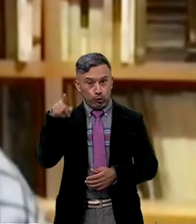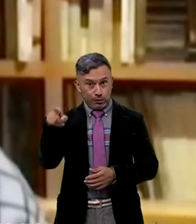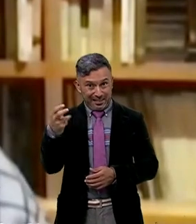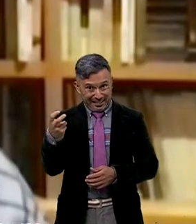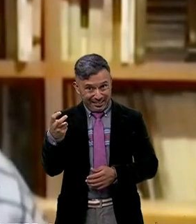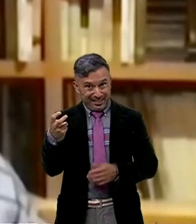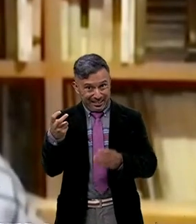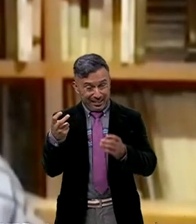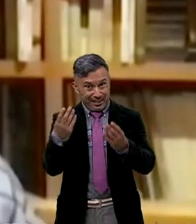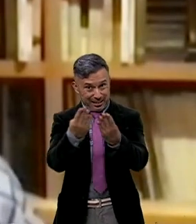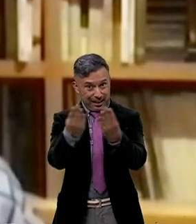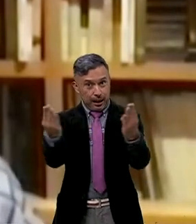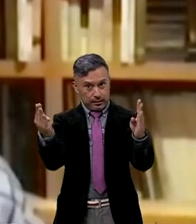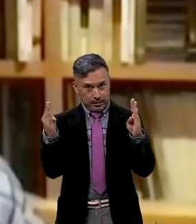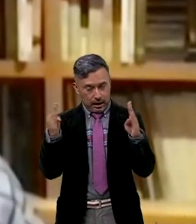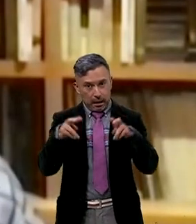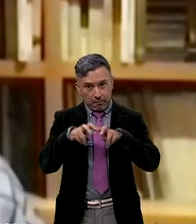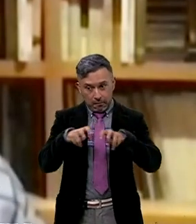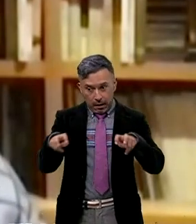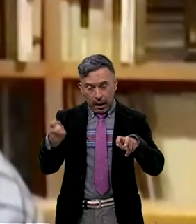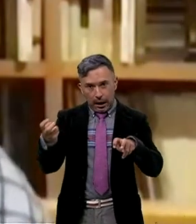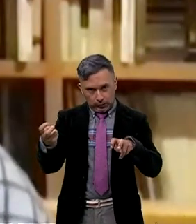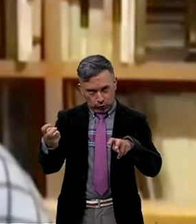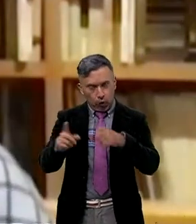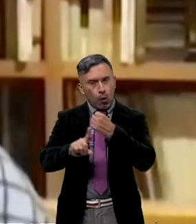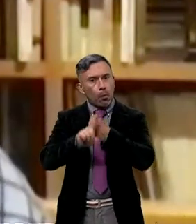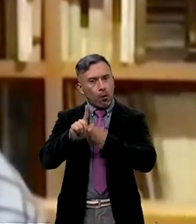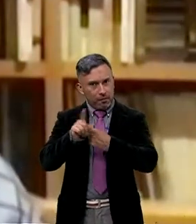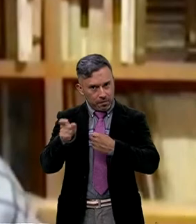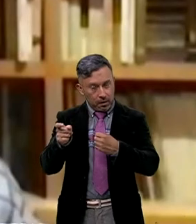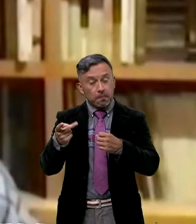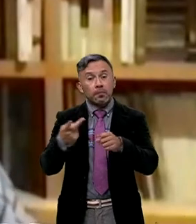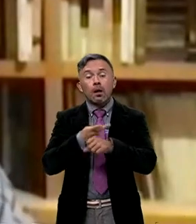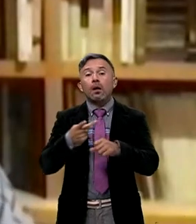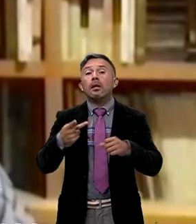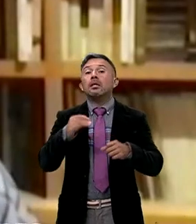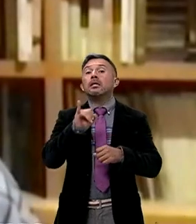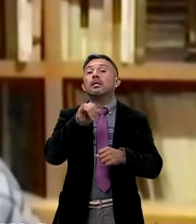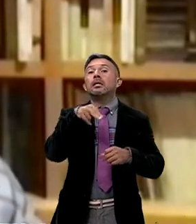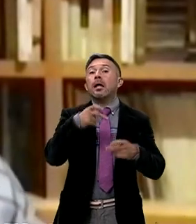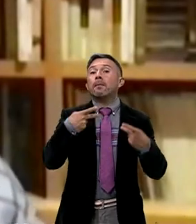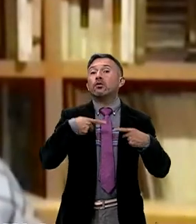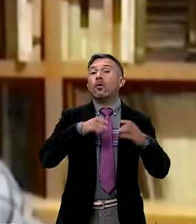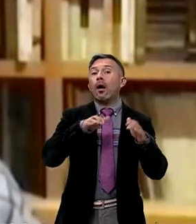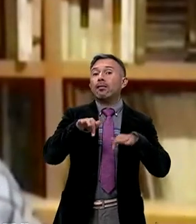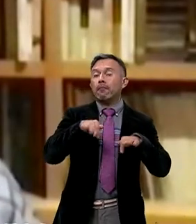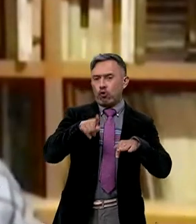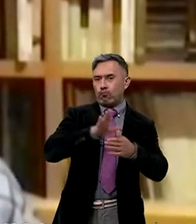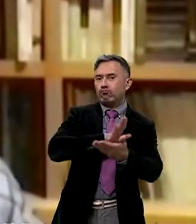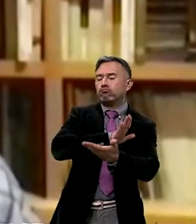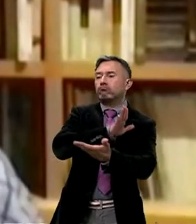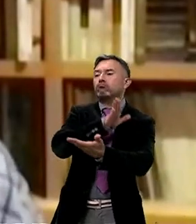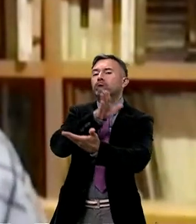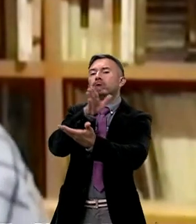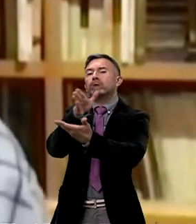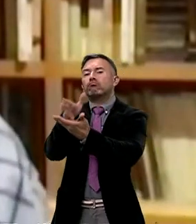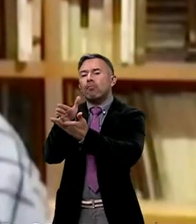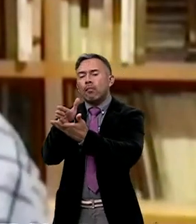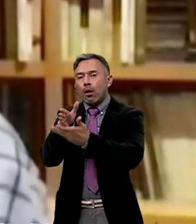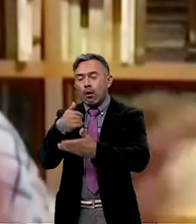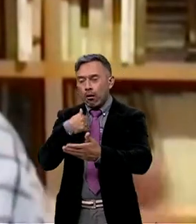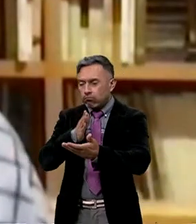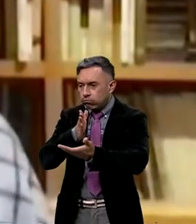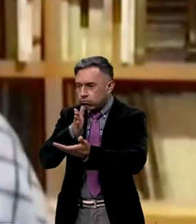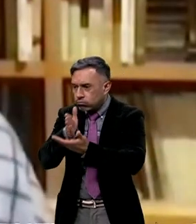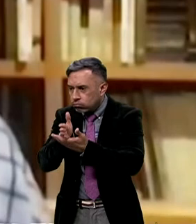presentó esa situación se trasladaron funcionarios del ine cuando llegaron ya las personas no estaban